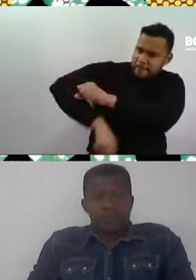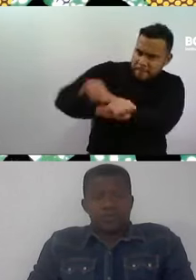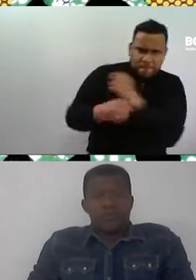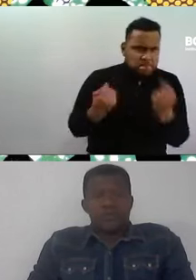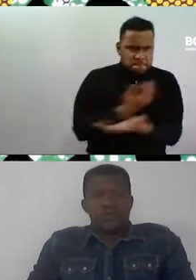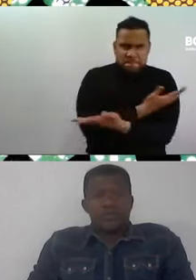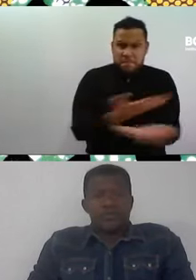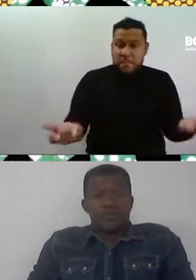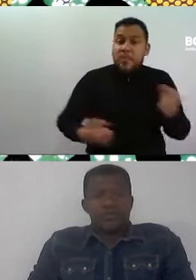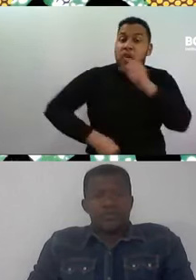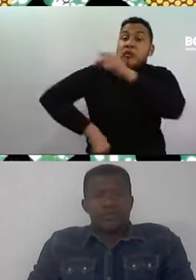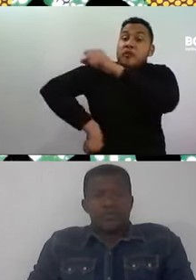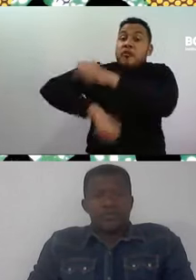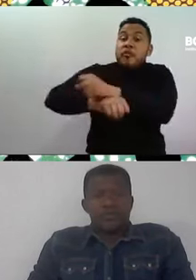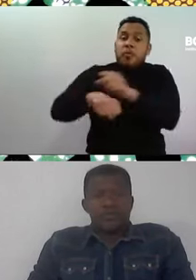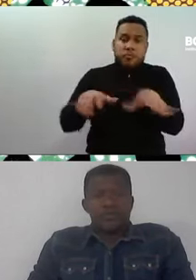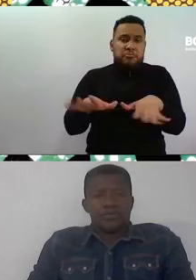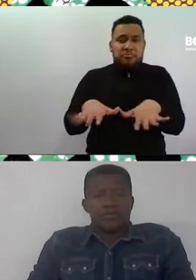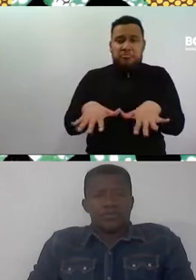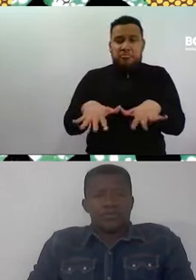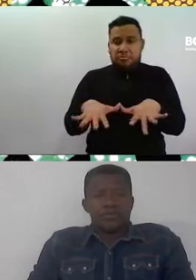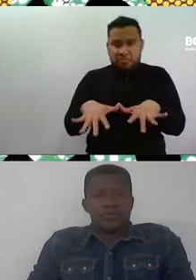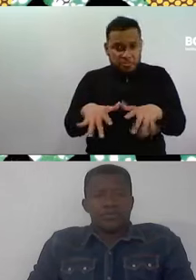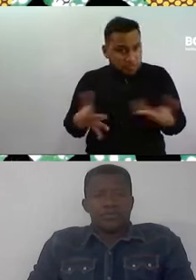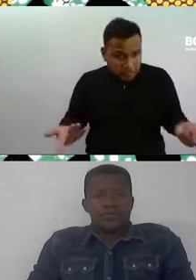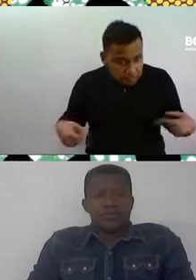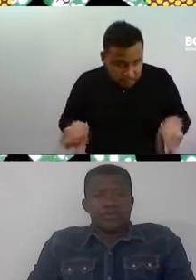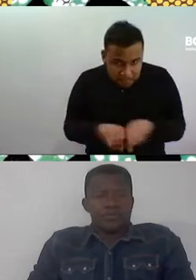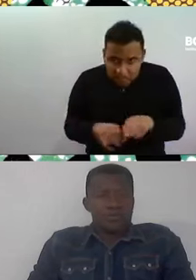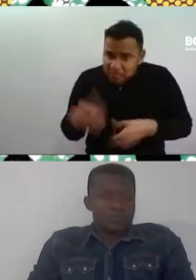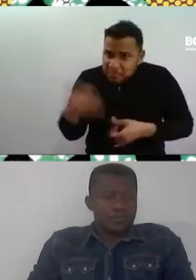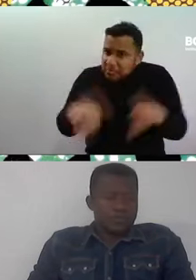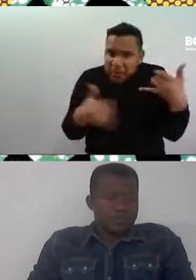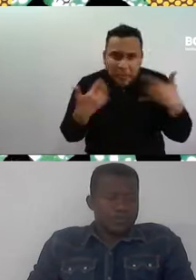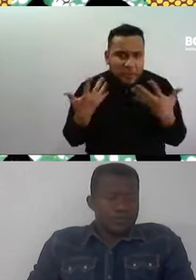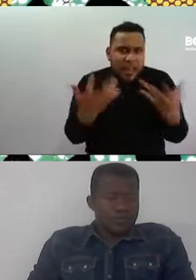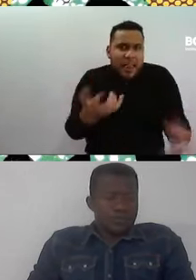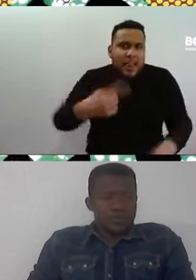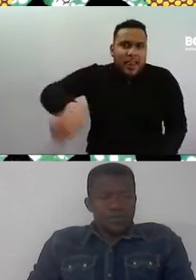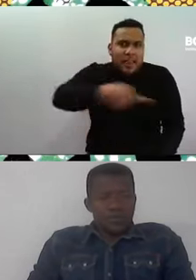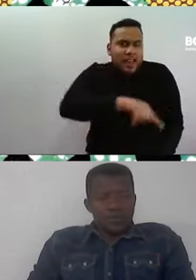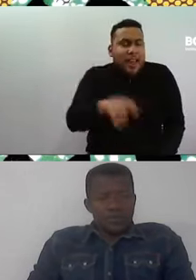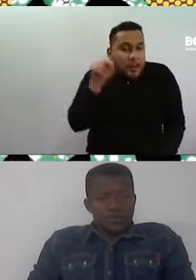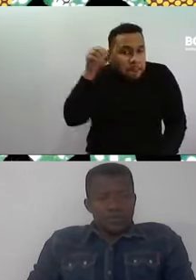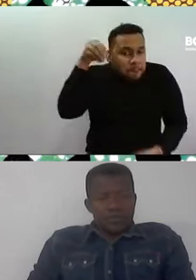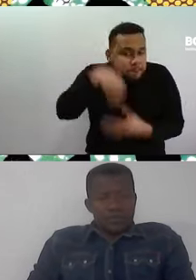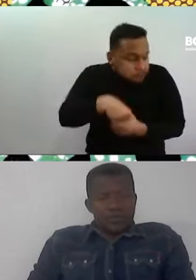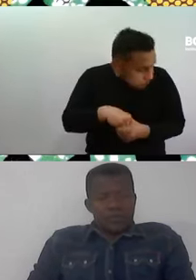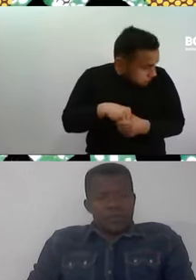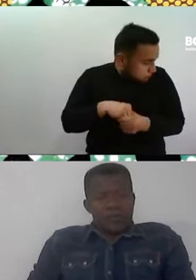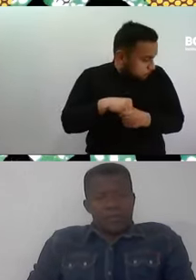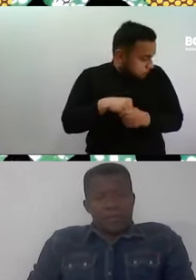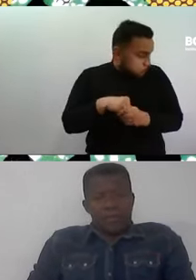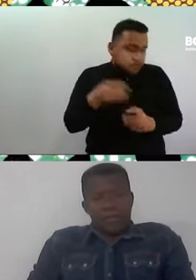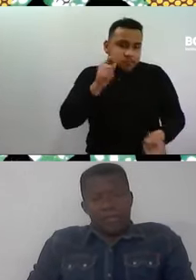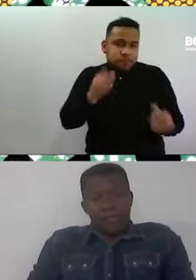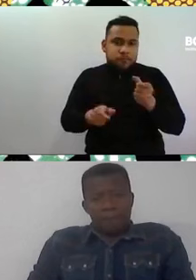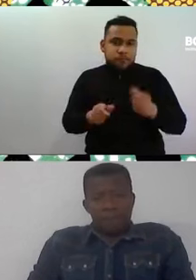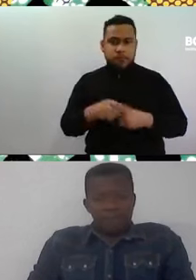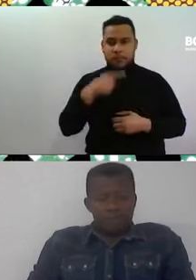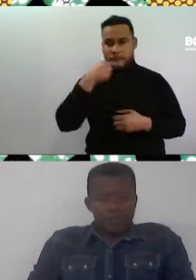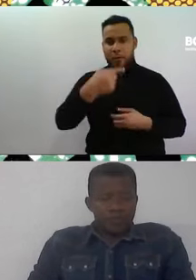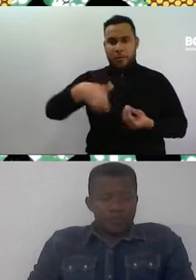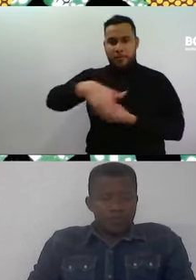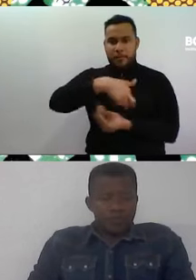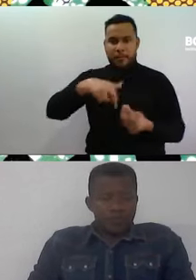el fútbol a pie descalzo. Y también como quiera jugarlo. Pero ahí está la jarochería, pojo, guacmo, que le gustó más en de